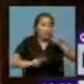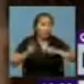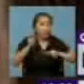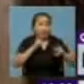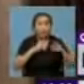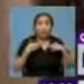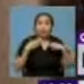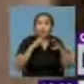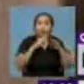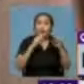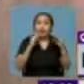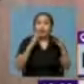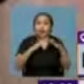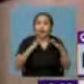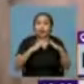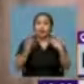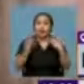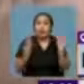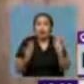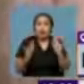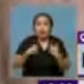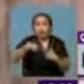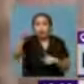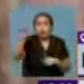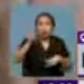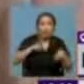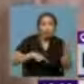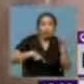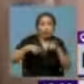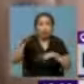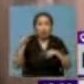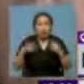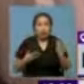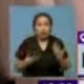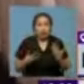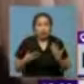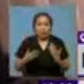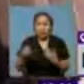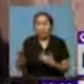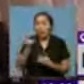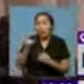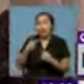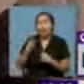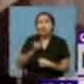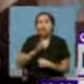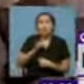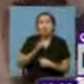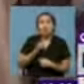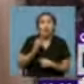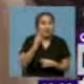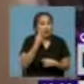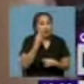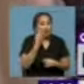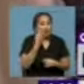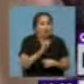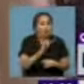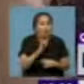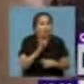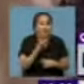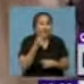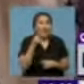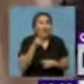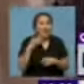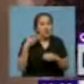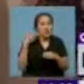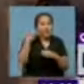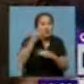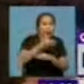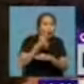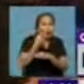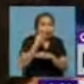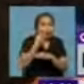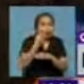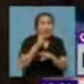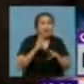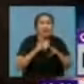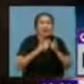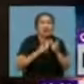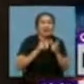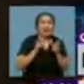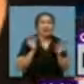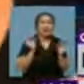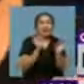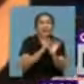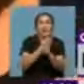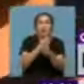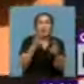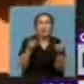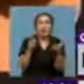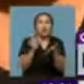lote y lo tienen así a la ida, a la avenida. Y... ¿A dónde lo tienen así? En la Muni. Así ella va para la Muni y le dicen que ya